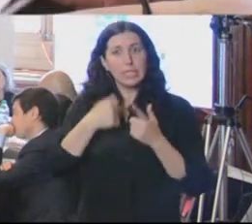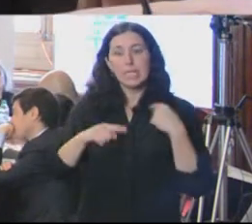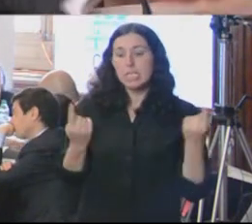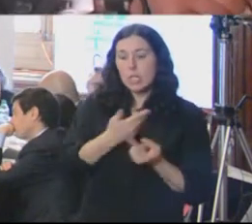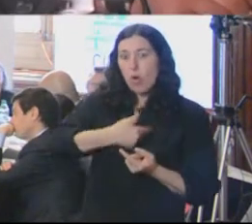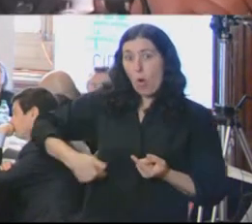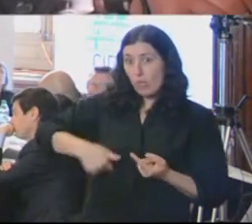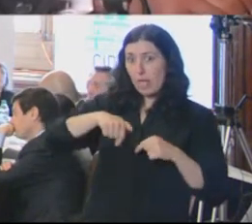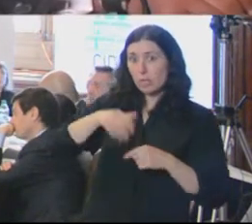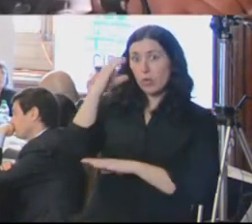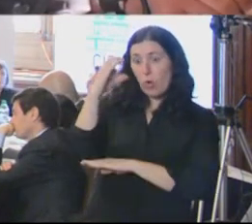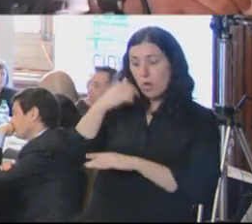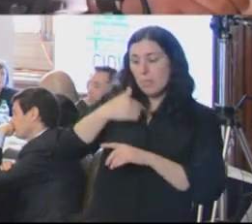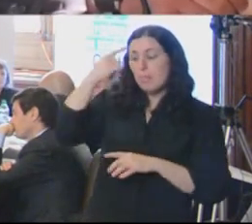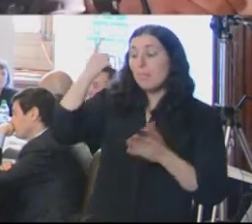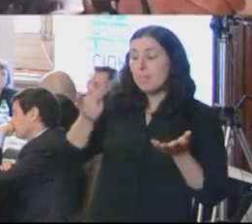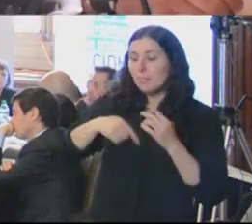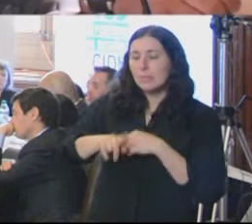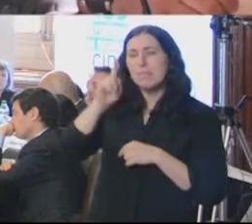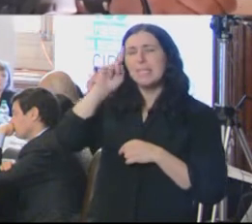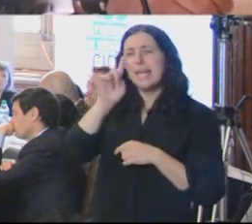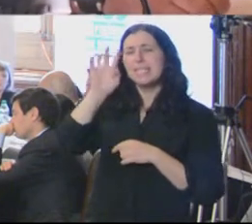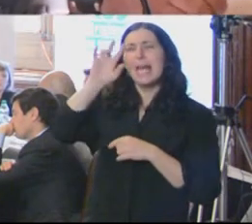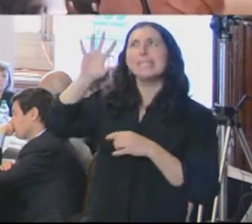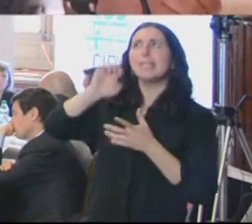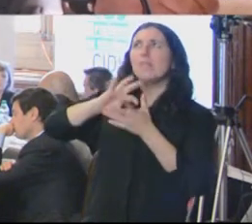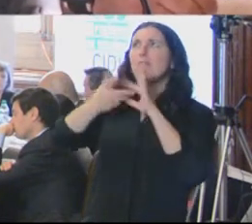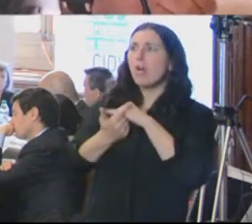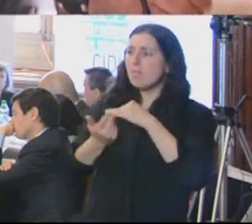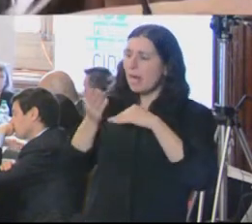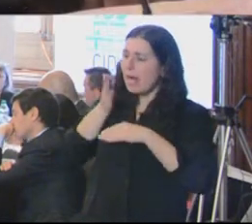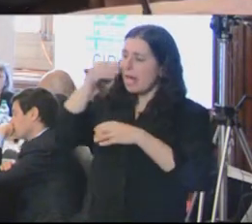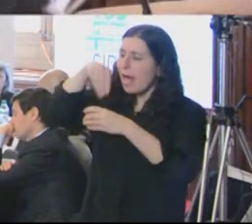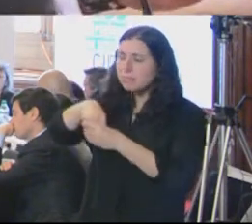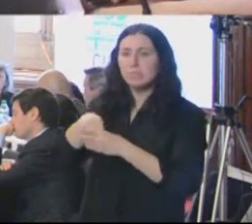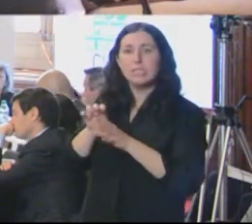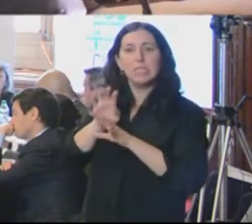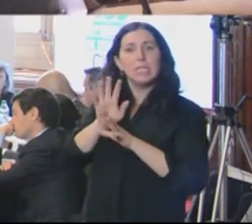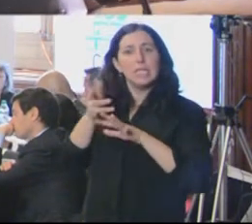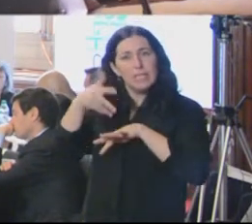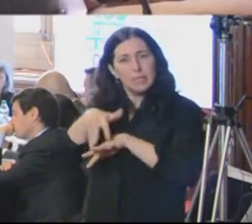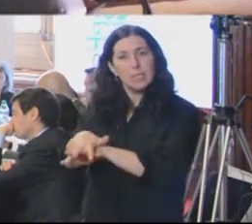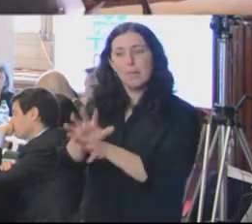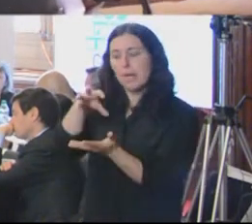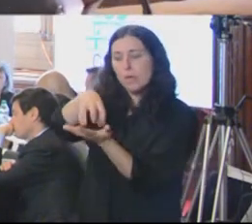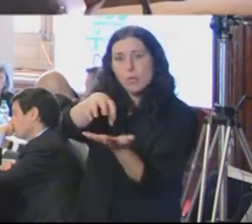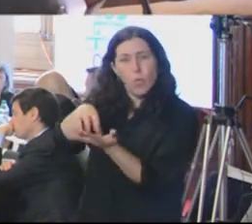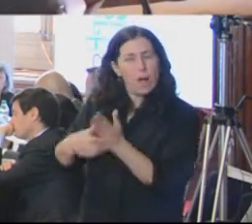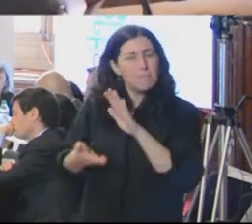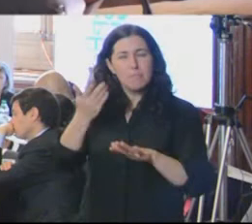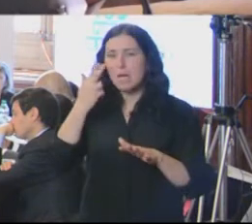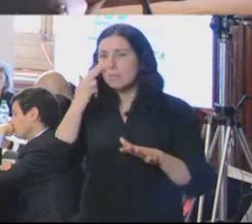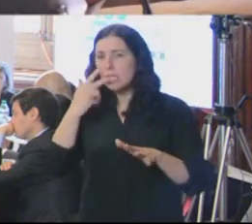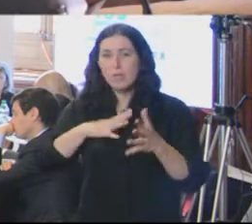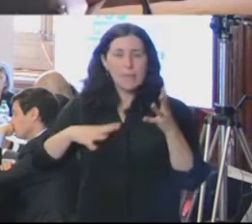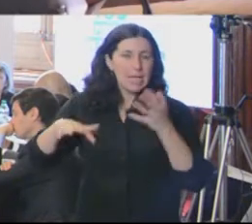Gobierno Nacional como una estrategia de intervención integral y articulada del Estado a las zonas más afectadas por el conflicto o de